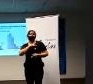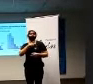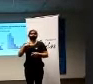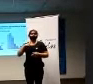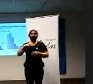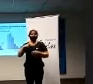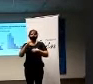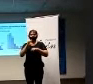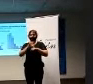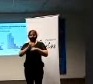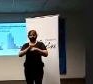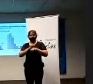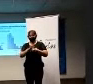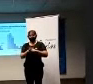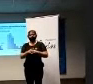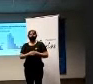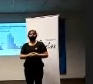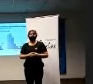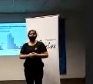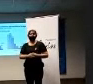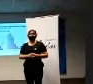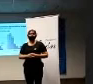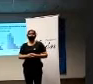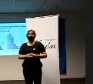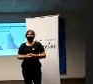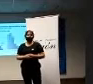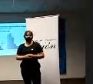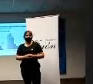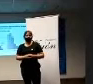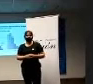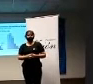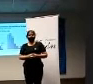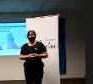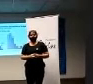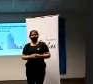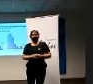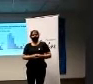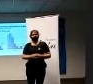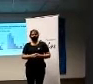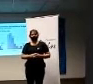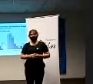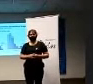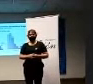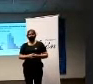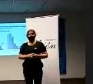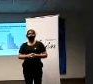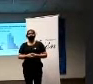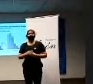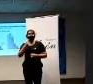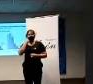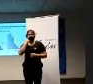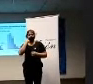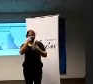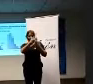82%. O sea que si vemos esto, lo que quiere decirnos estas informaciones que se lanza al ministerio es cómo se